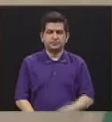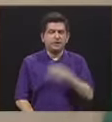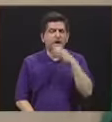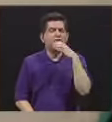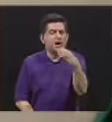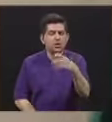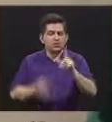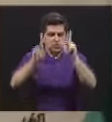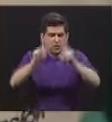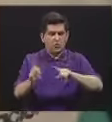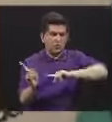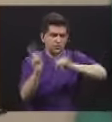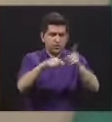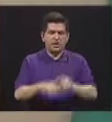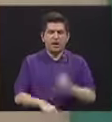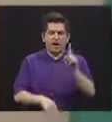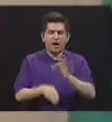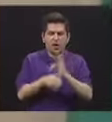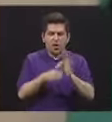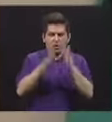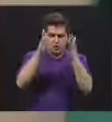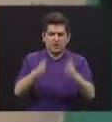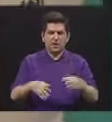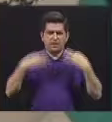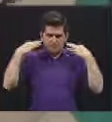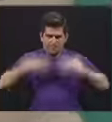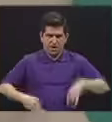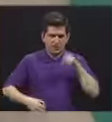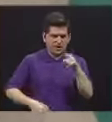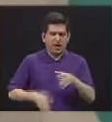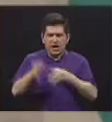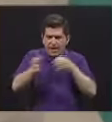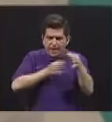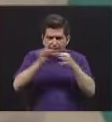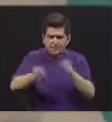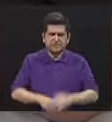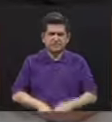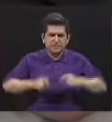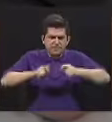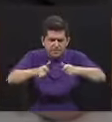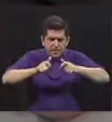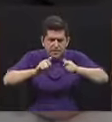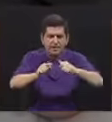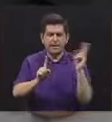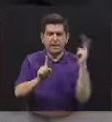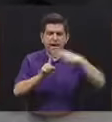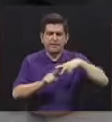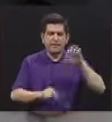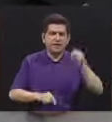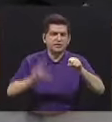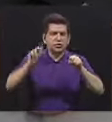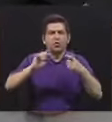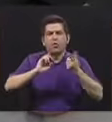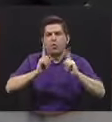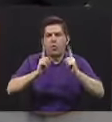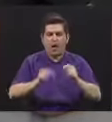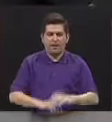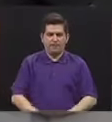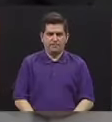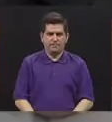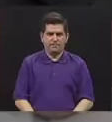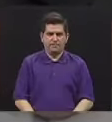verdad lo más recomendable Es que la persona vaya donde un terapeuta físico para que este le indique Cuáles son los masajes que se puede aplicar y